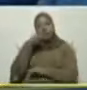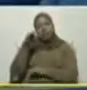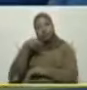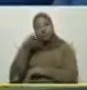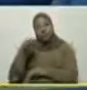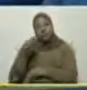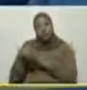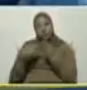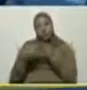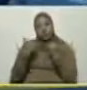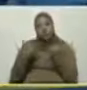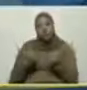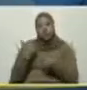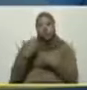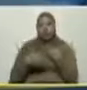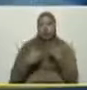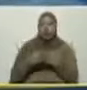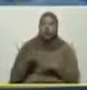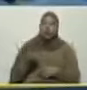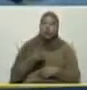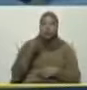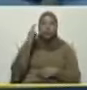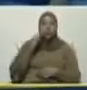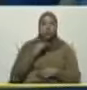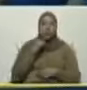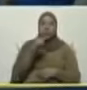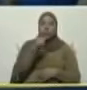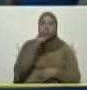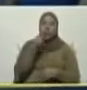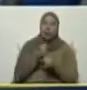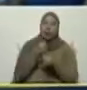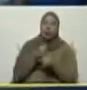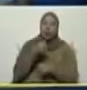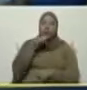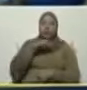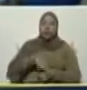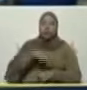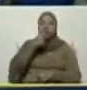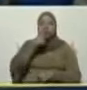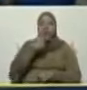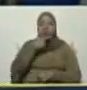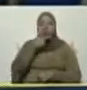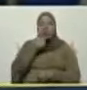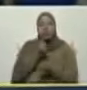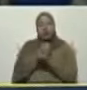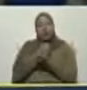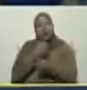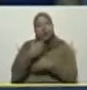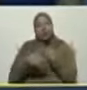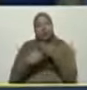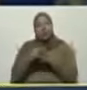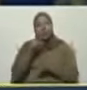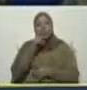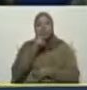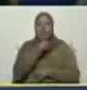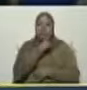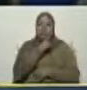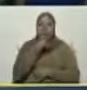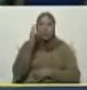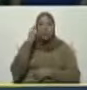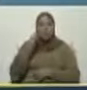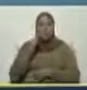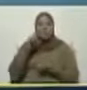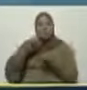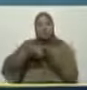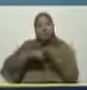más allá de la vida que les tocó Simón Bolívar Manuel saen una historia hermosa de amor Bueno en nombre de ellos y de